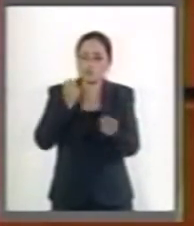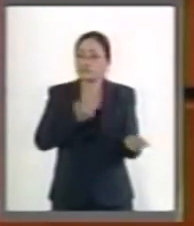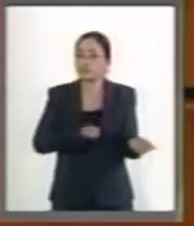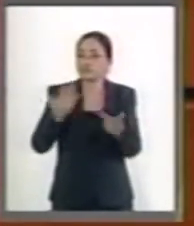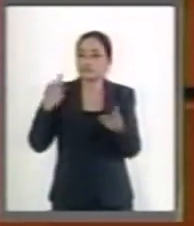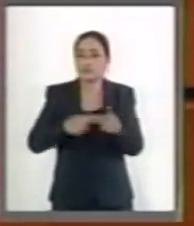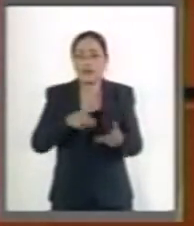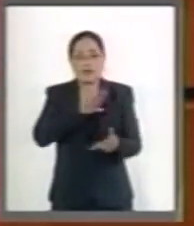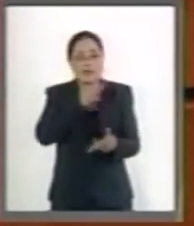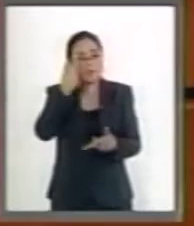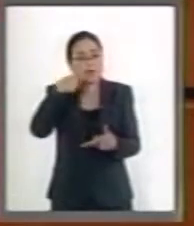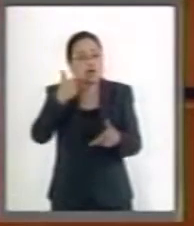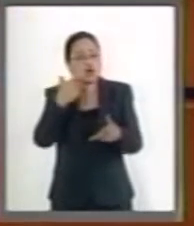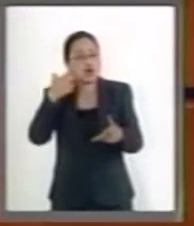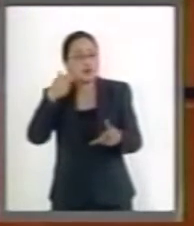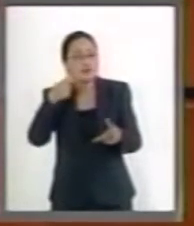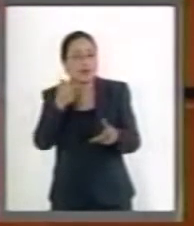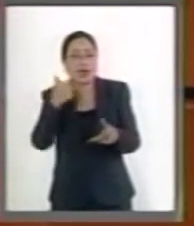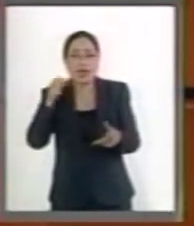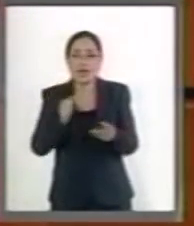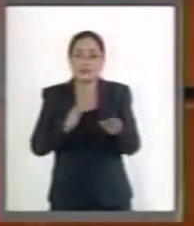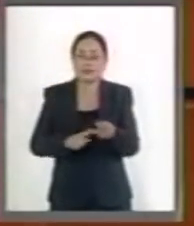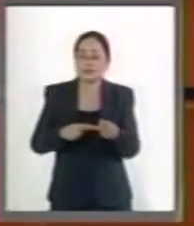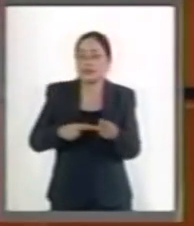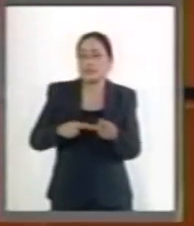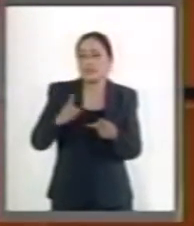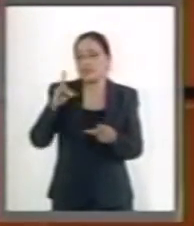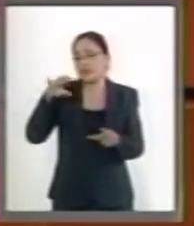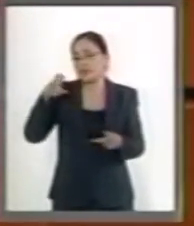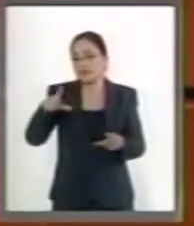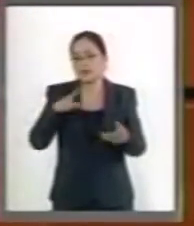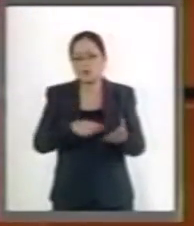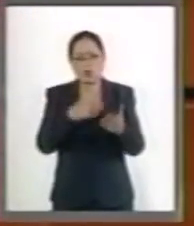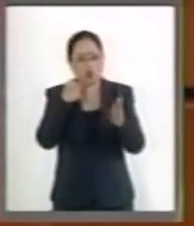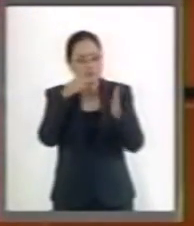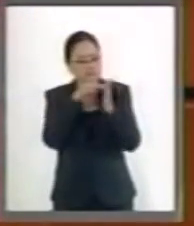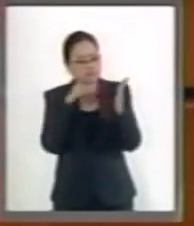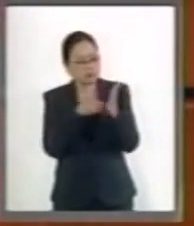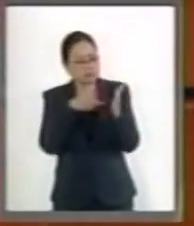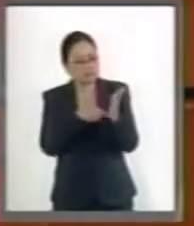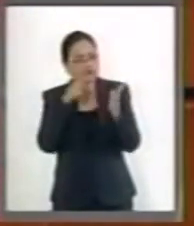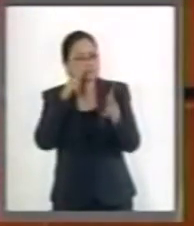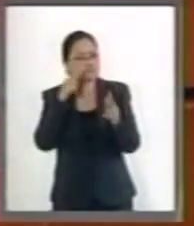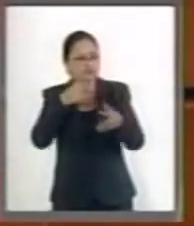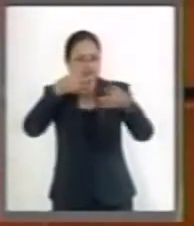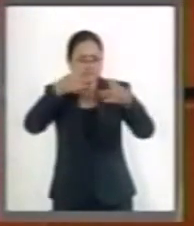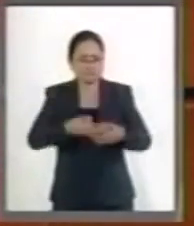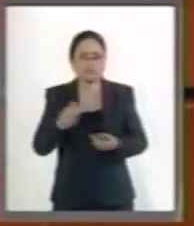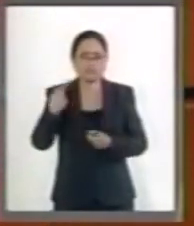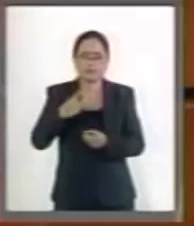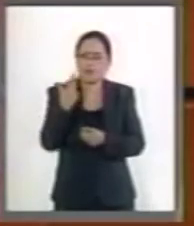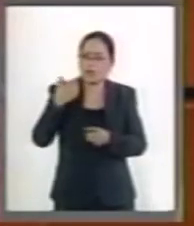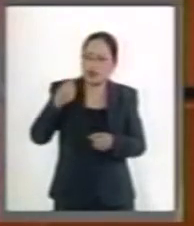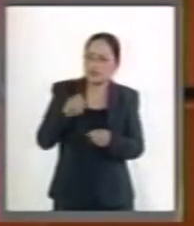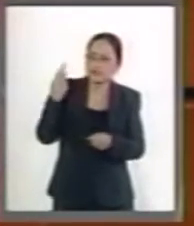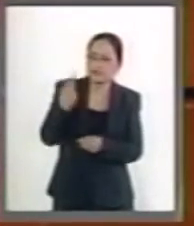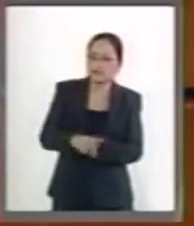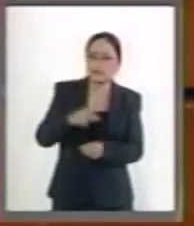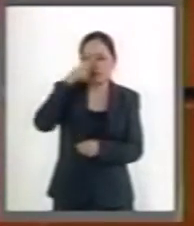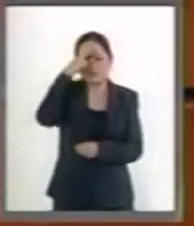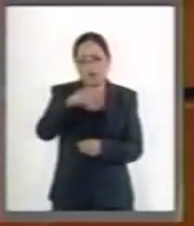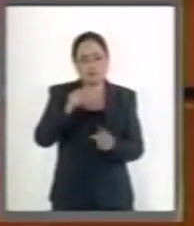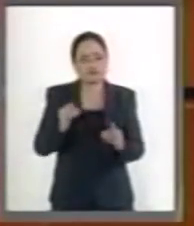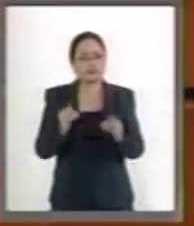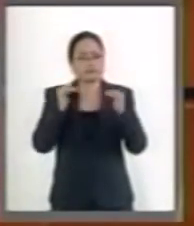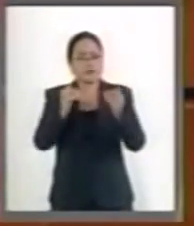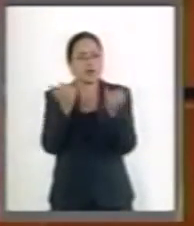los combustibles, no tenemos una norma que homologue la calidad de las gasolinas en México a la calidad de